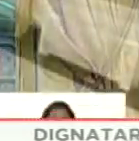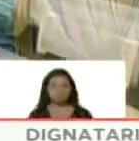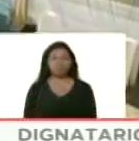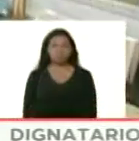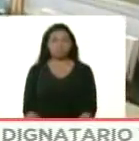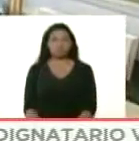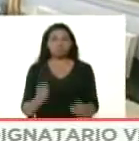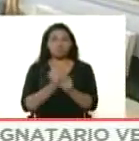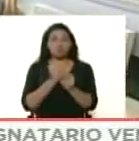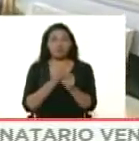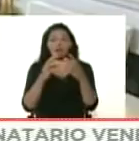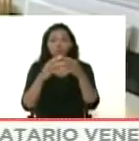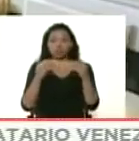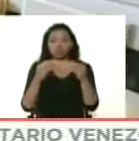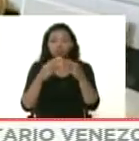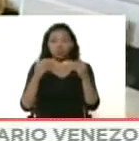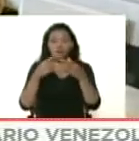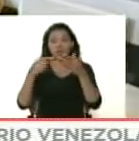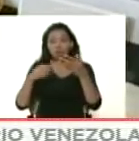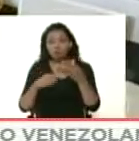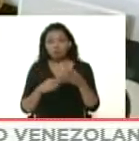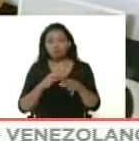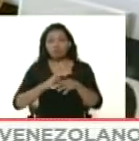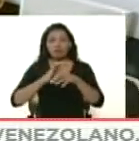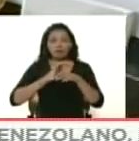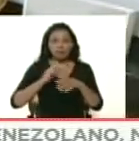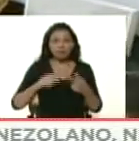Trabajar todos los aspectos cárnicos.